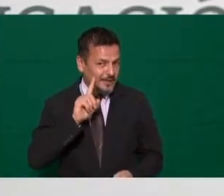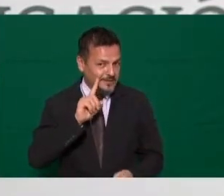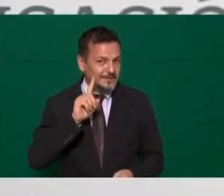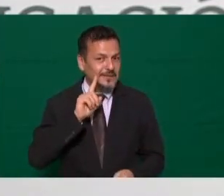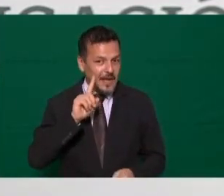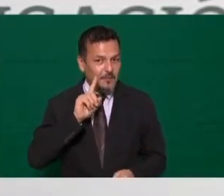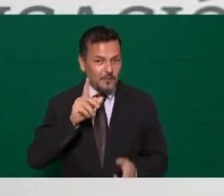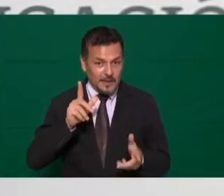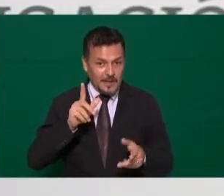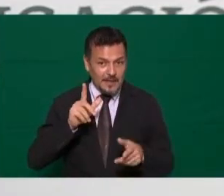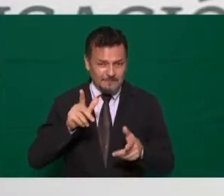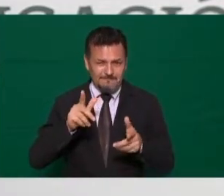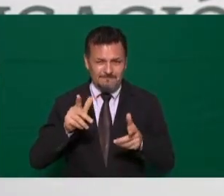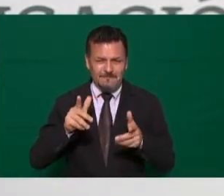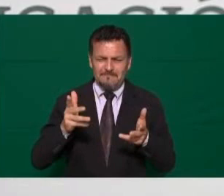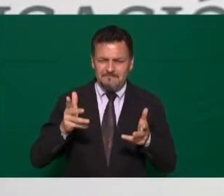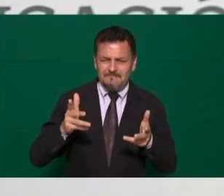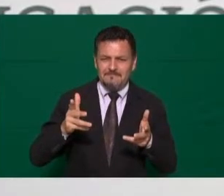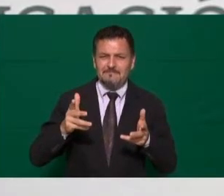es la que maneja